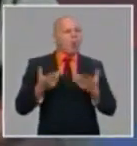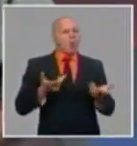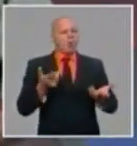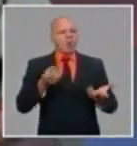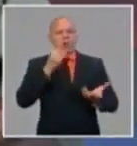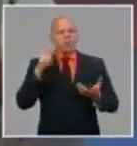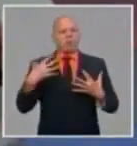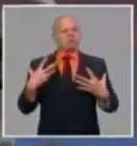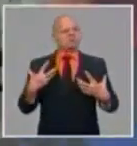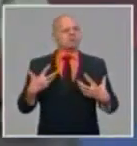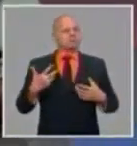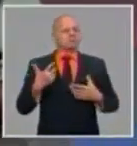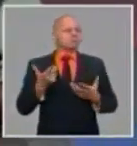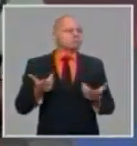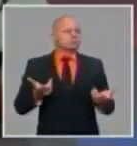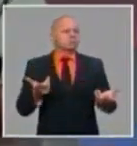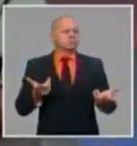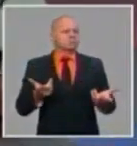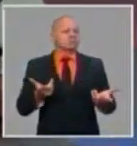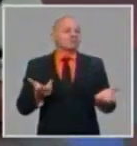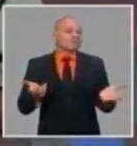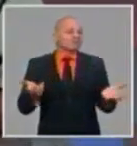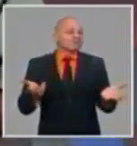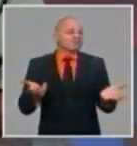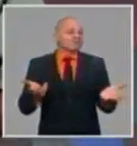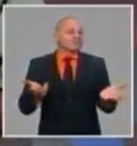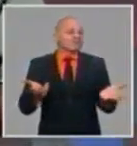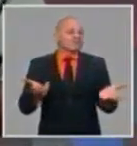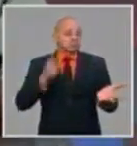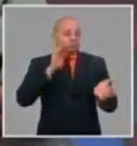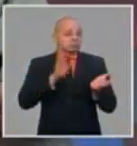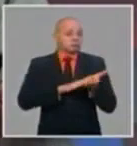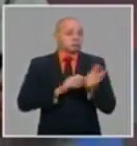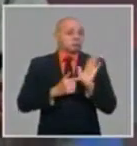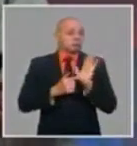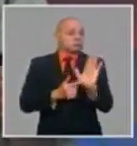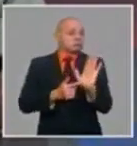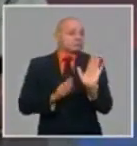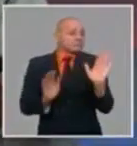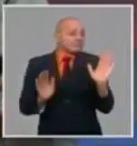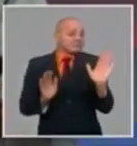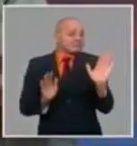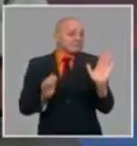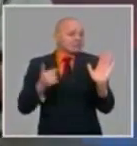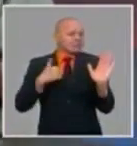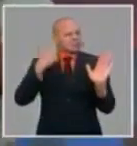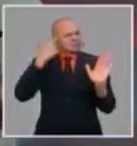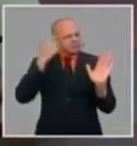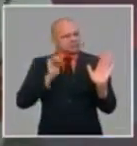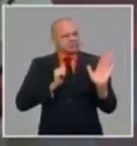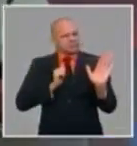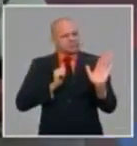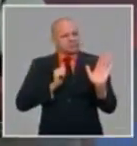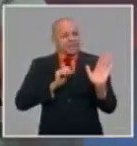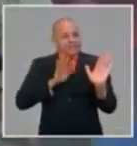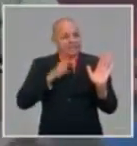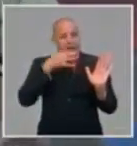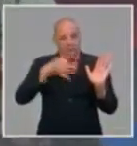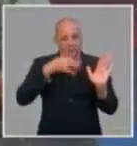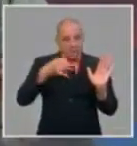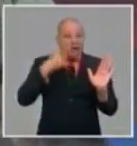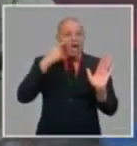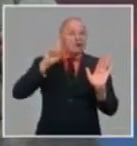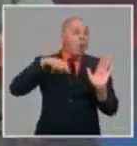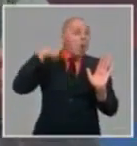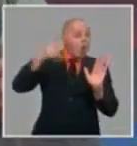de prepotencia imperial? ¿Es todo a la vez? Bueno, aquí están los hechos. Yo lo que quisiera y me gustaría, cuando volvamos a tener una esquina,